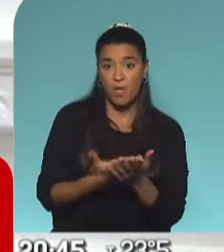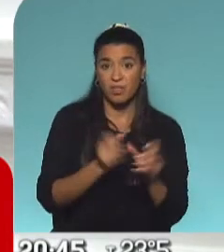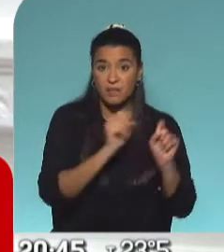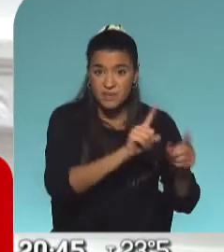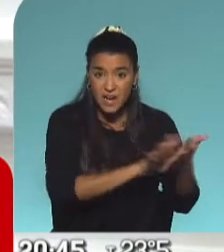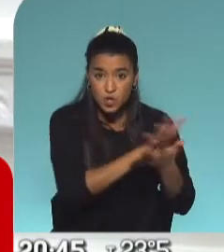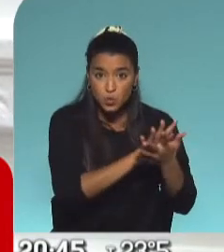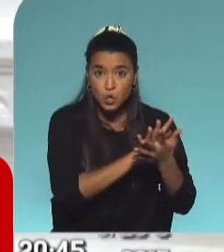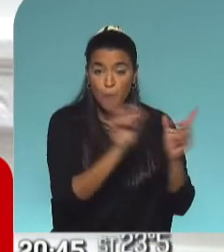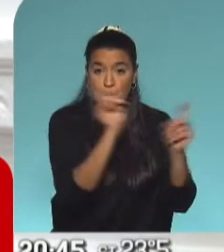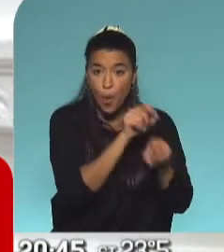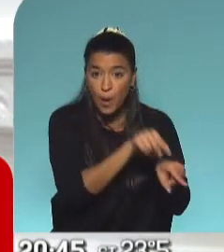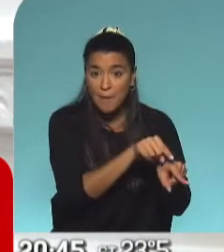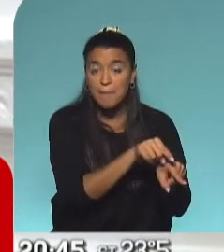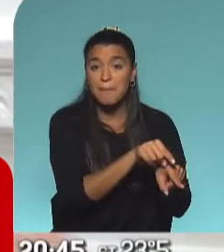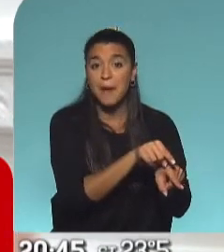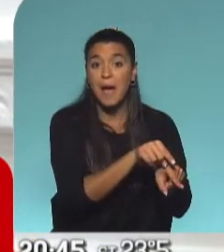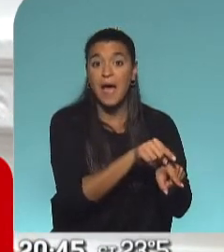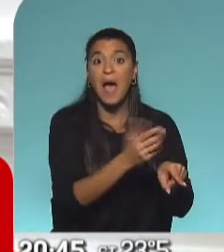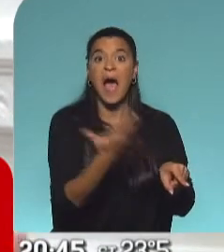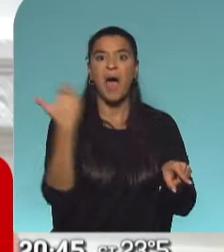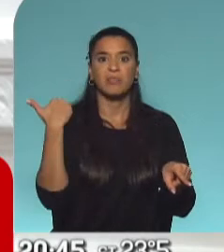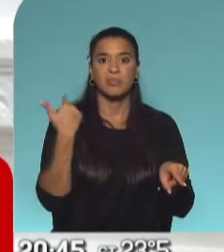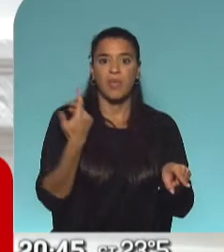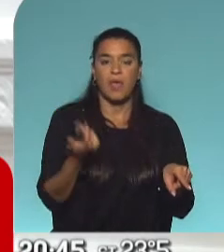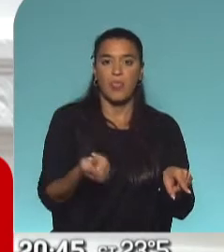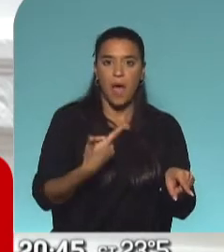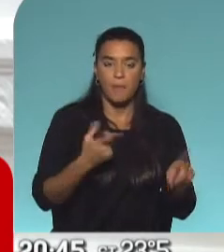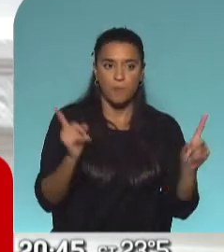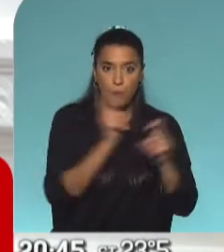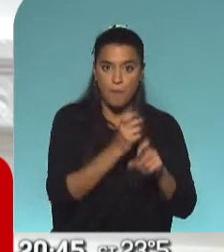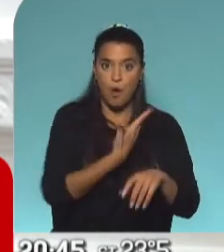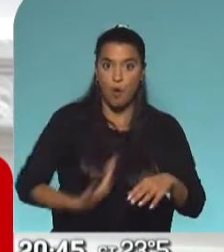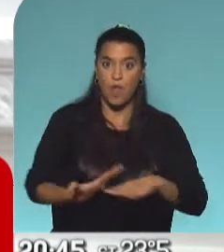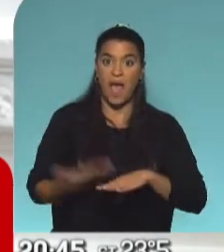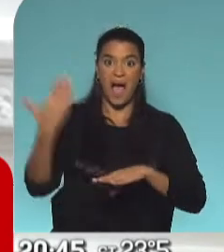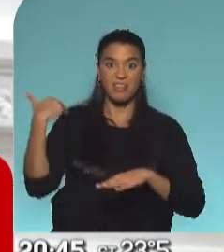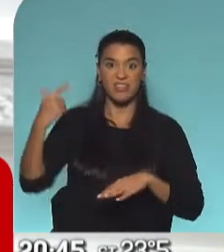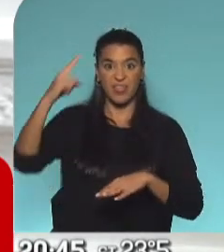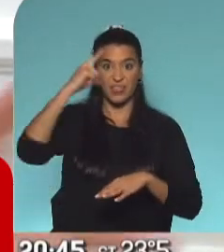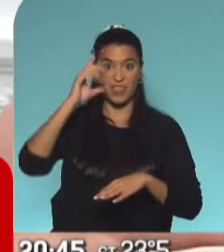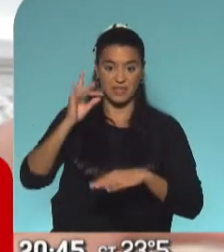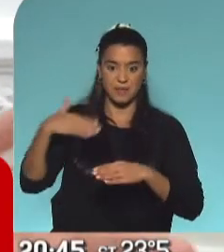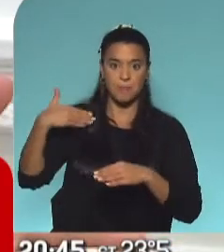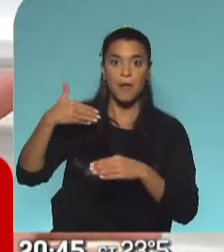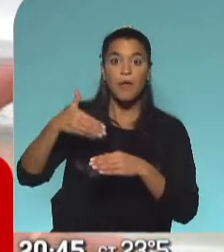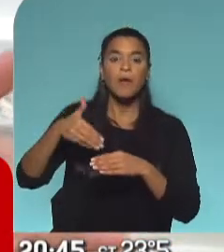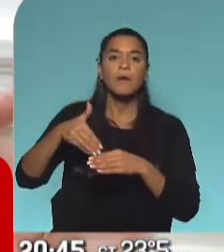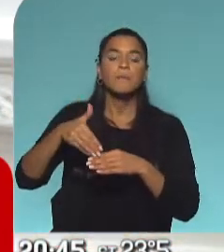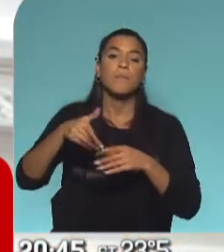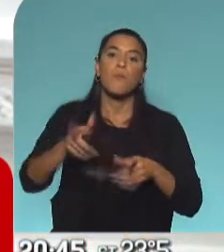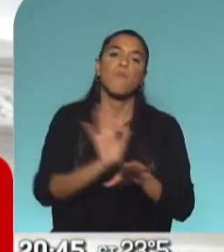de este problema, quienes lo habían generado, quienes gobernaron hasta el 10 de diciembre, eran